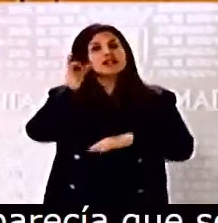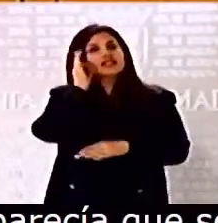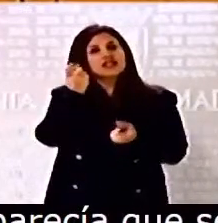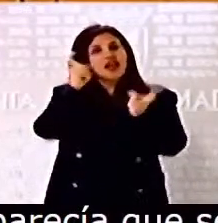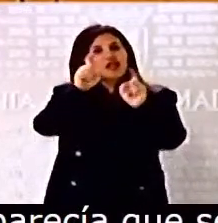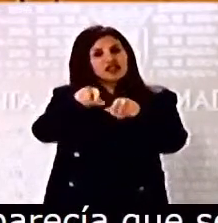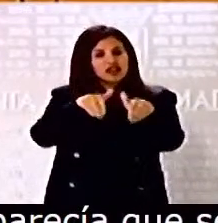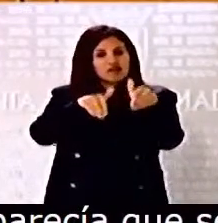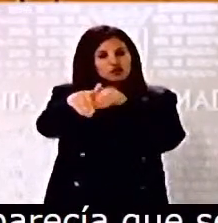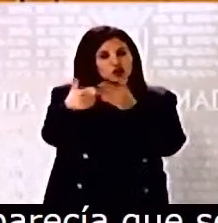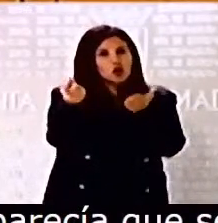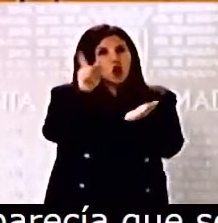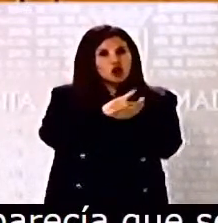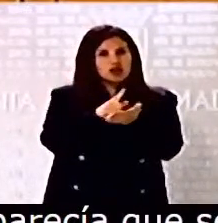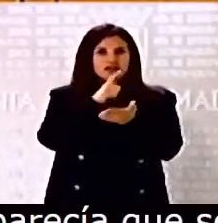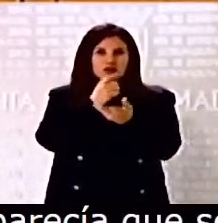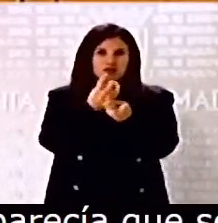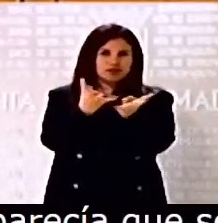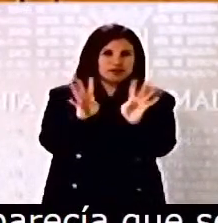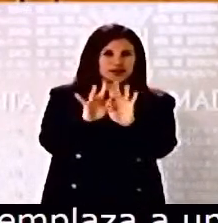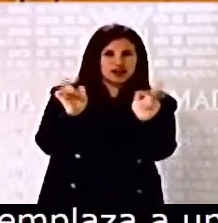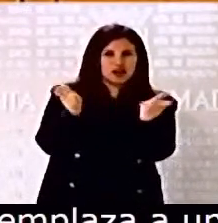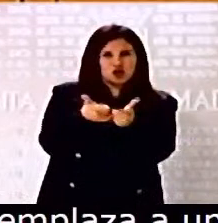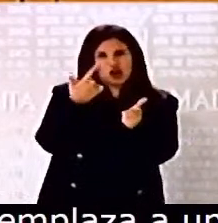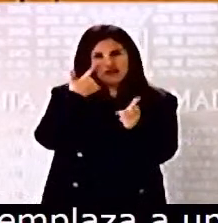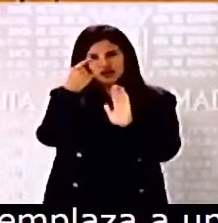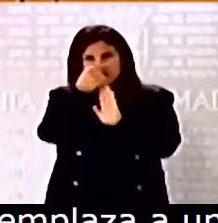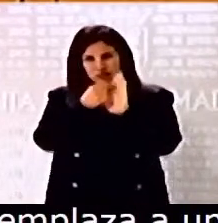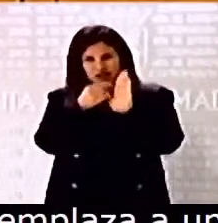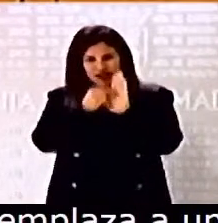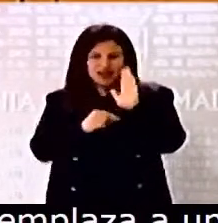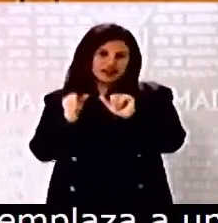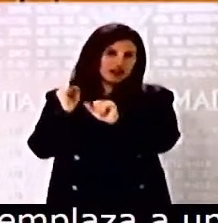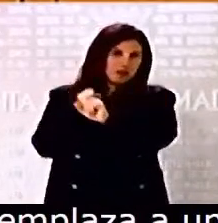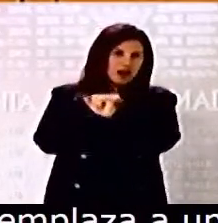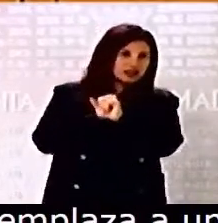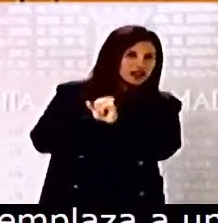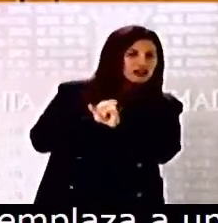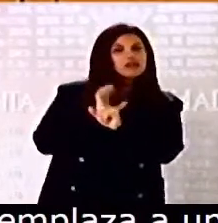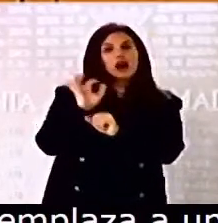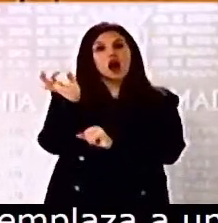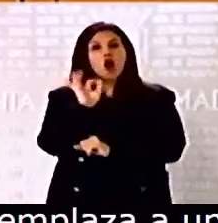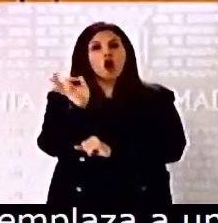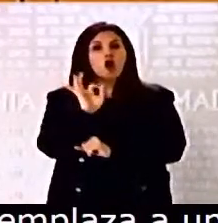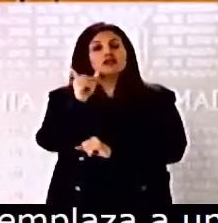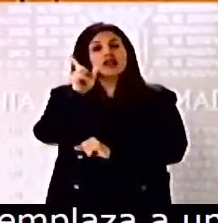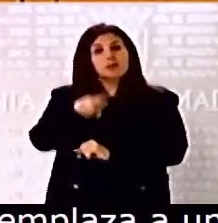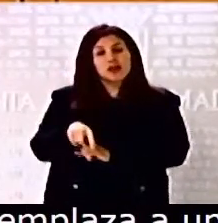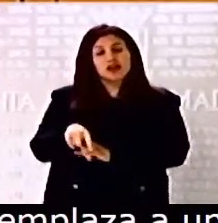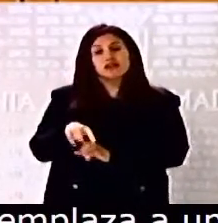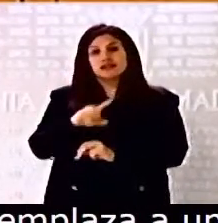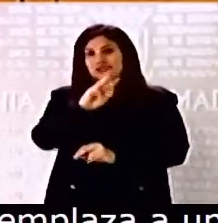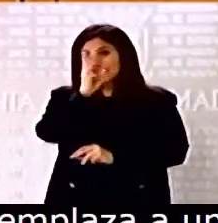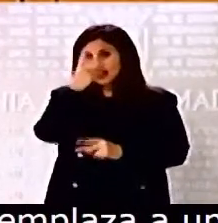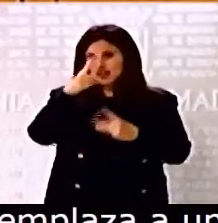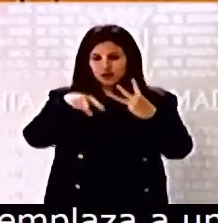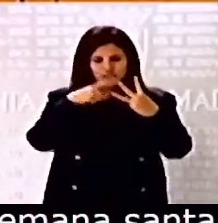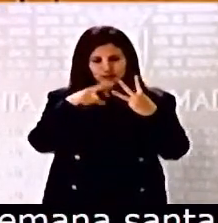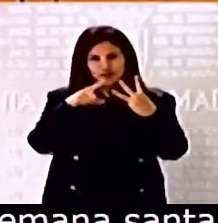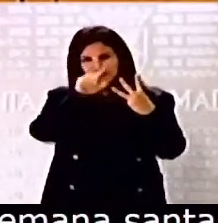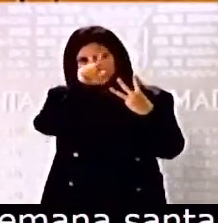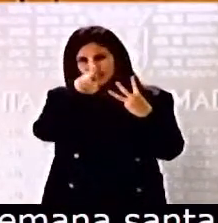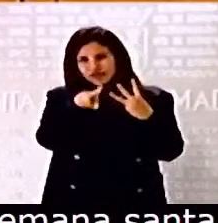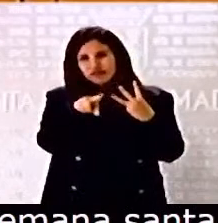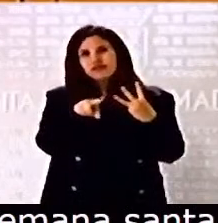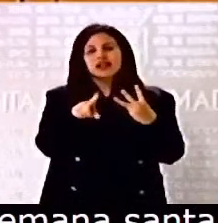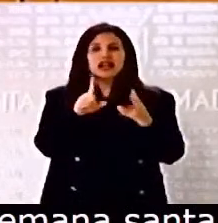abordarlas, posibles medidas a adoptar en Semana Santa y la postura que tendría, esa es la tercera, Extremadura, ante